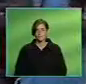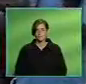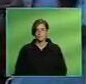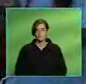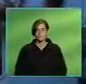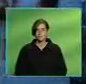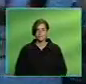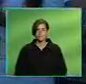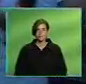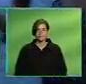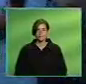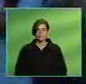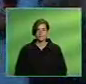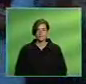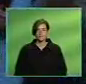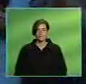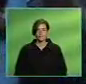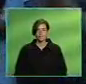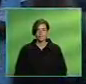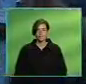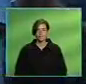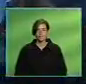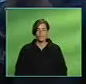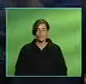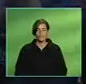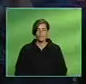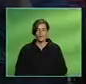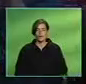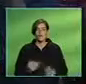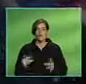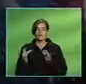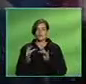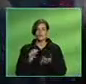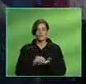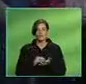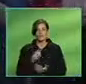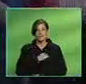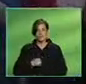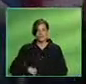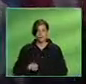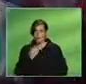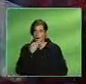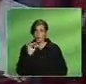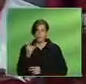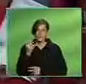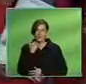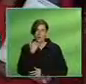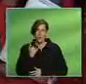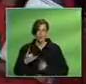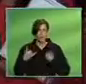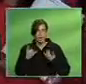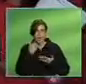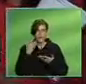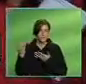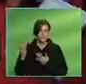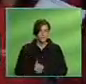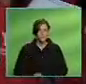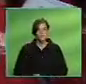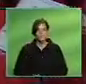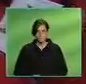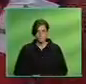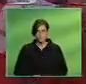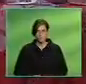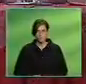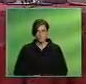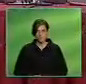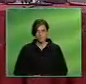Bueno, muchas gracias. Presidente, ahora vamos a darle el pase a usted nuevamente para, por si acaso tiene alguna inquietud. Adelante, presidente.